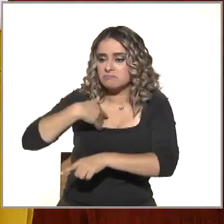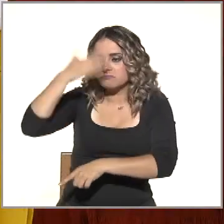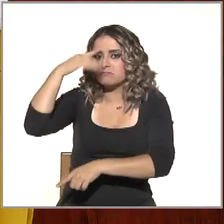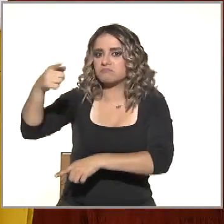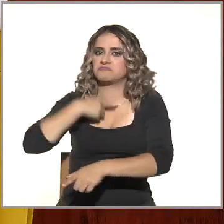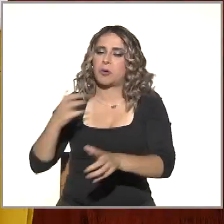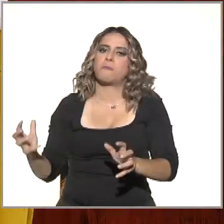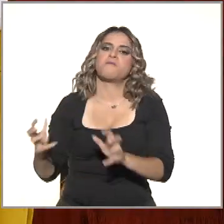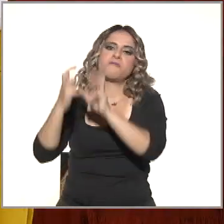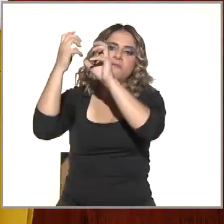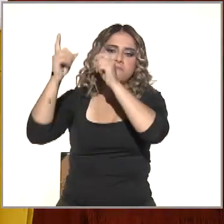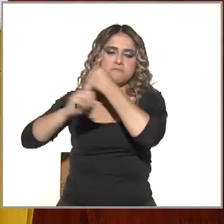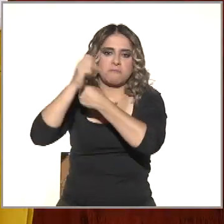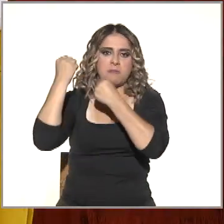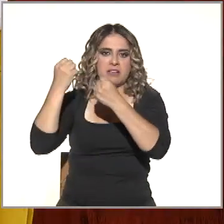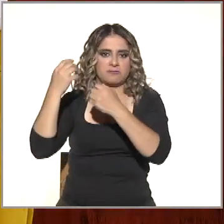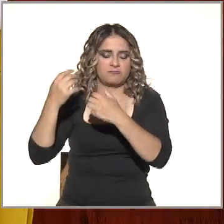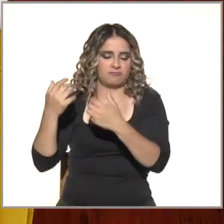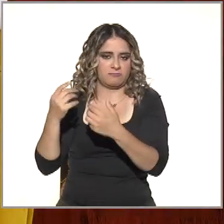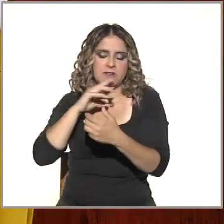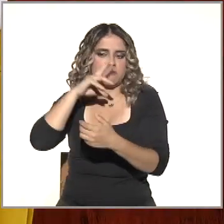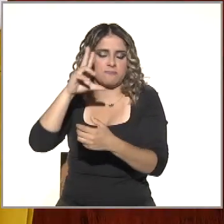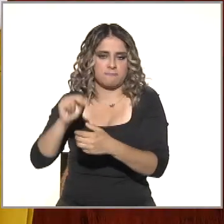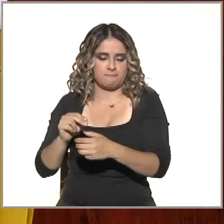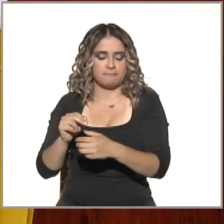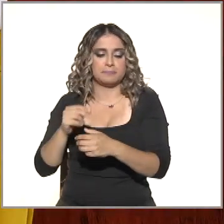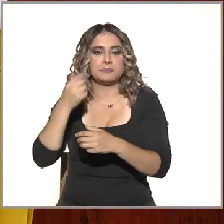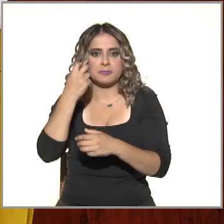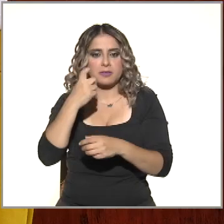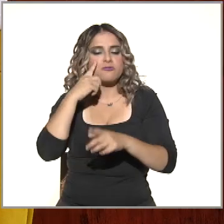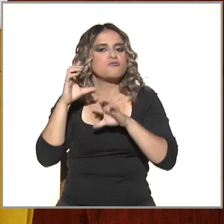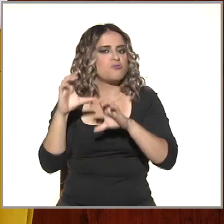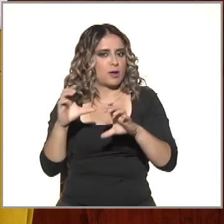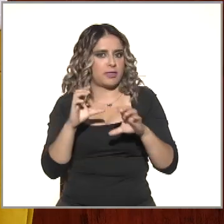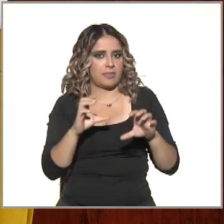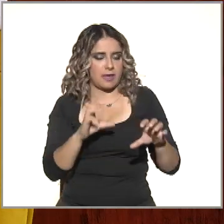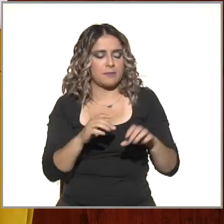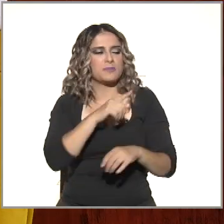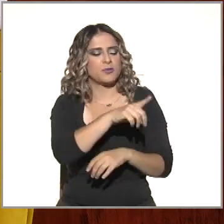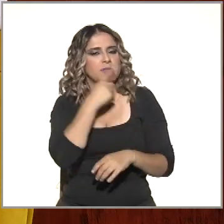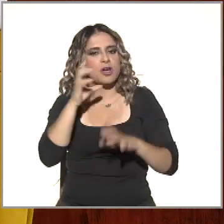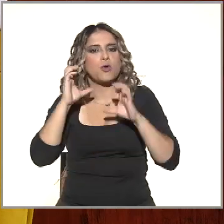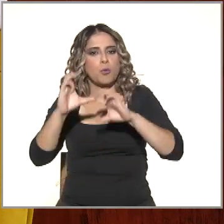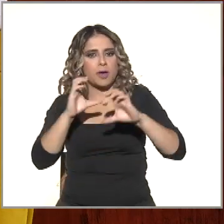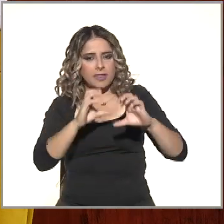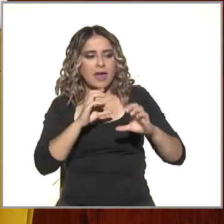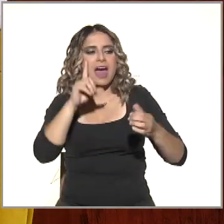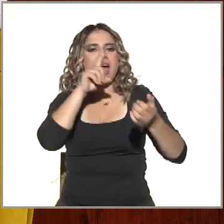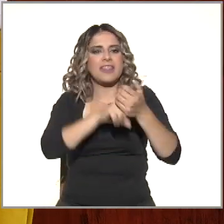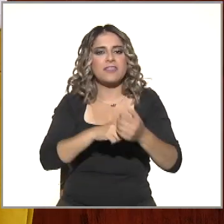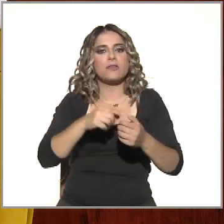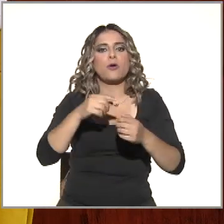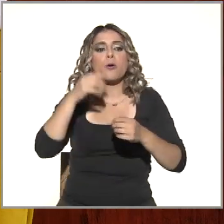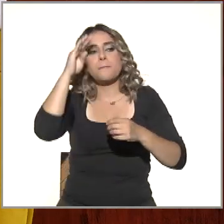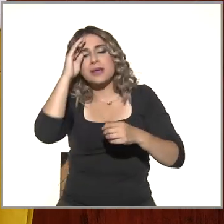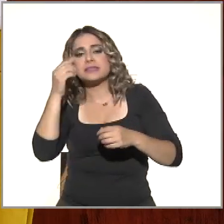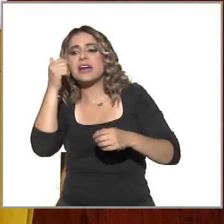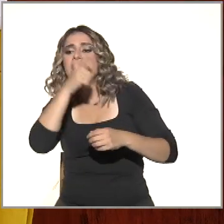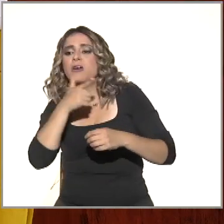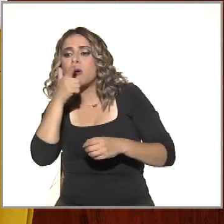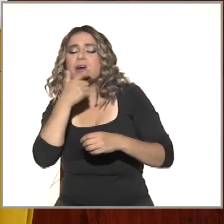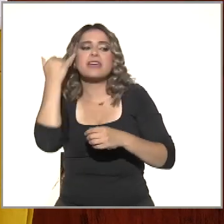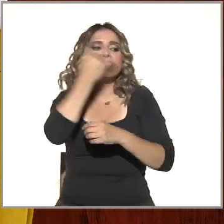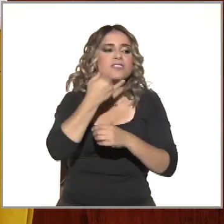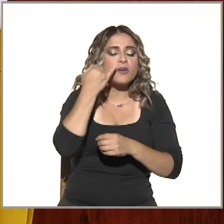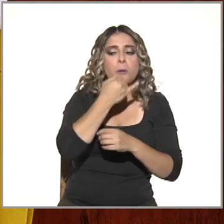Ahorita dijiste algo que me gustaría retomar. Dices, hay que tener cuidado en no tratar de limitar el lenguaje o de censurar el lenguaje. ¿A qué te